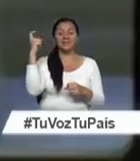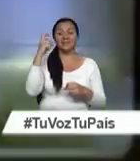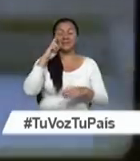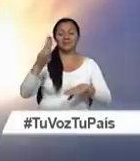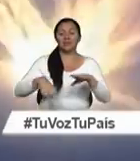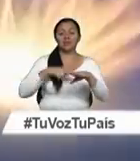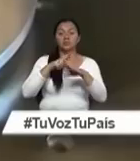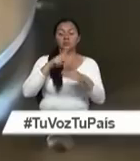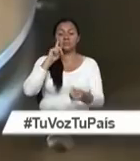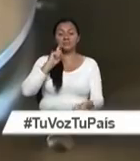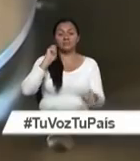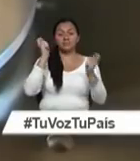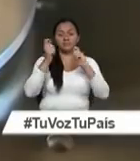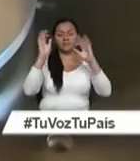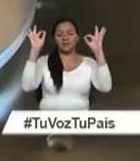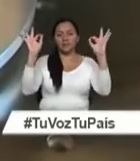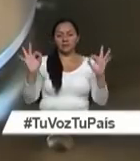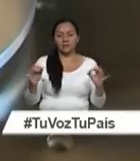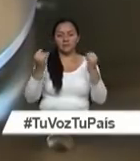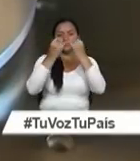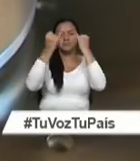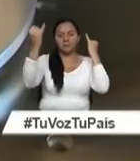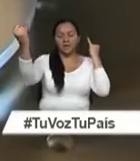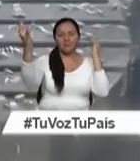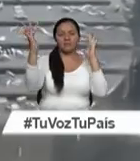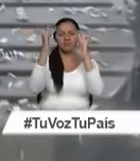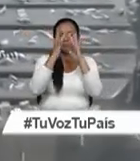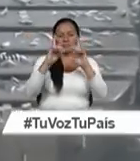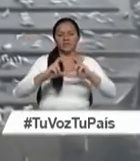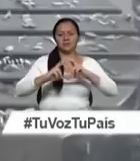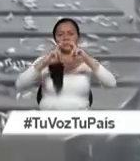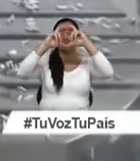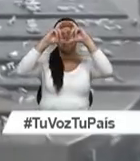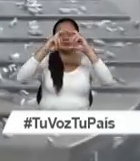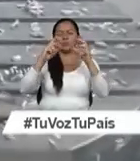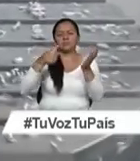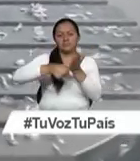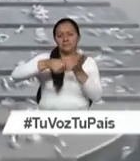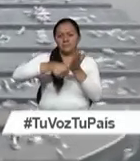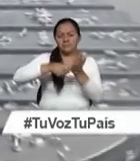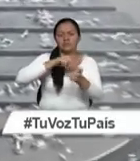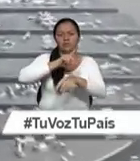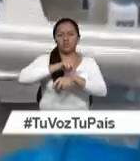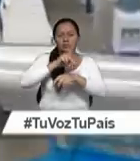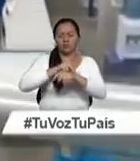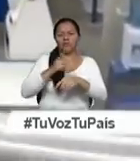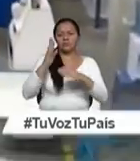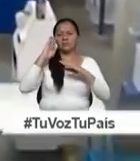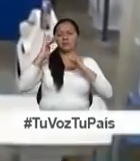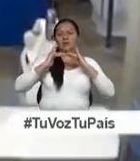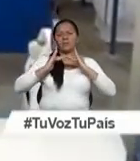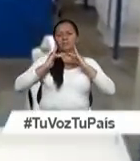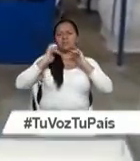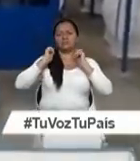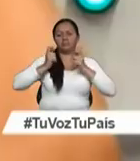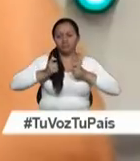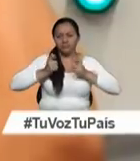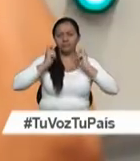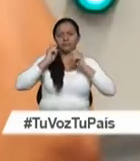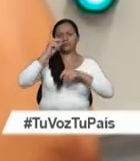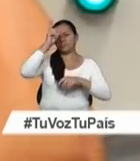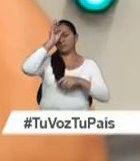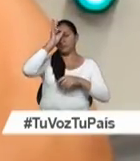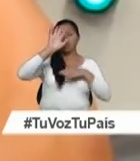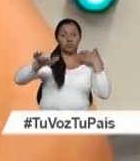de transformadores eléctricos, cables, conductores, ascensores y dispositivos médicos será atendida por productores